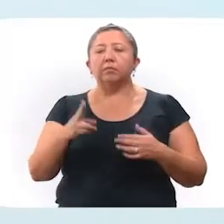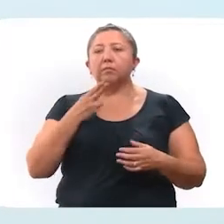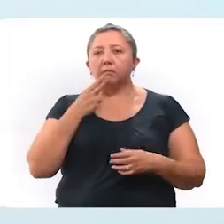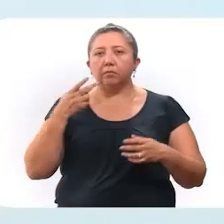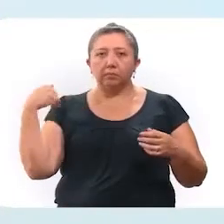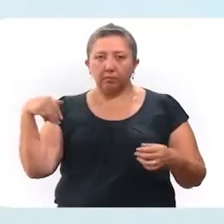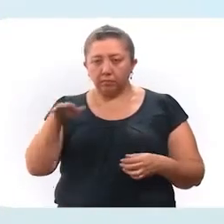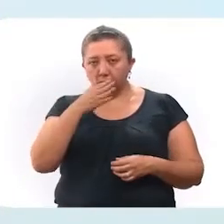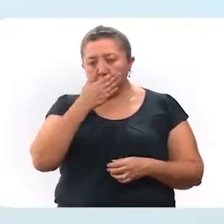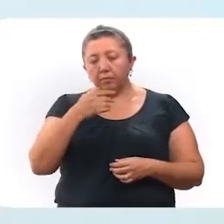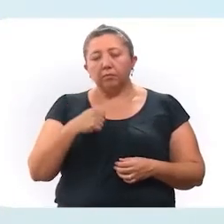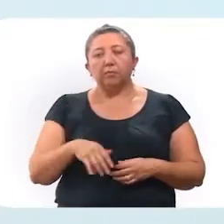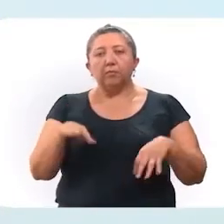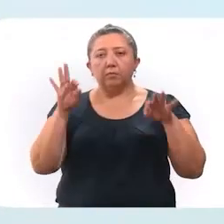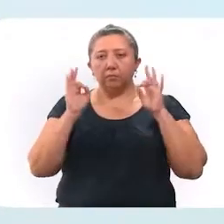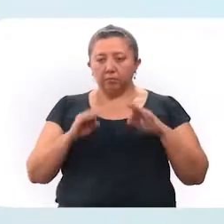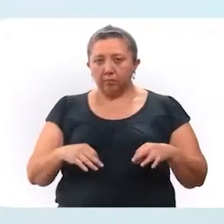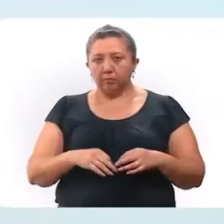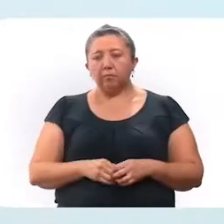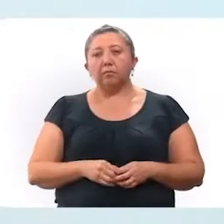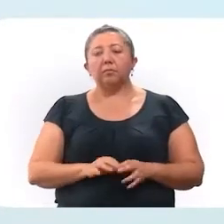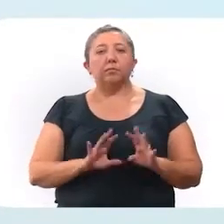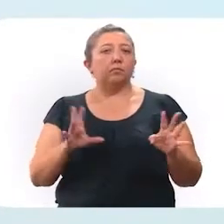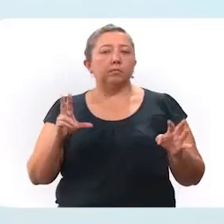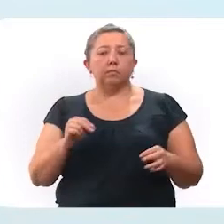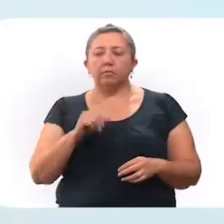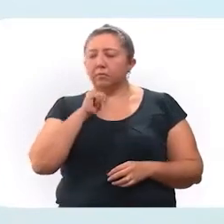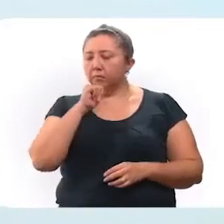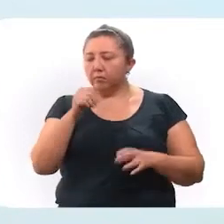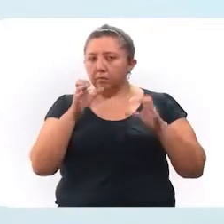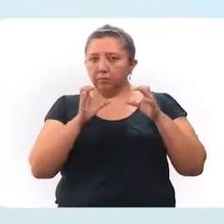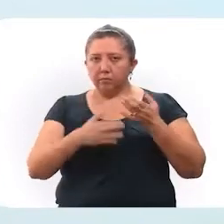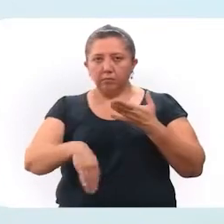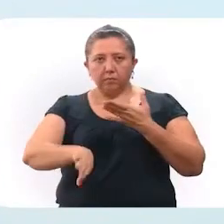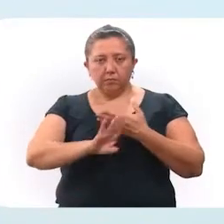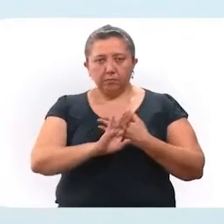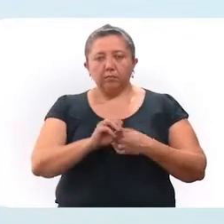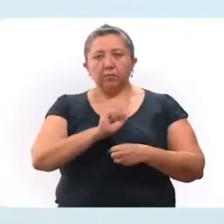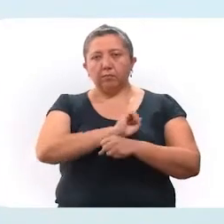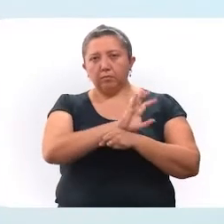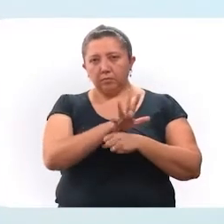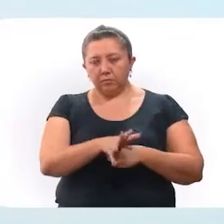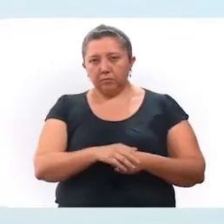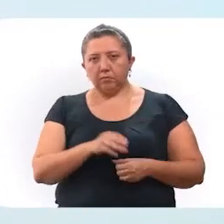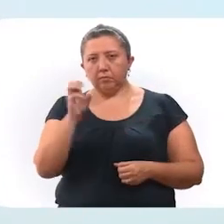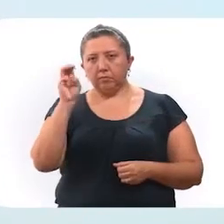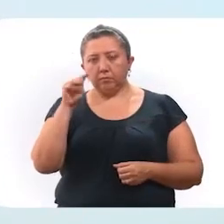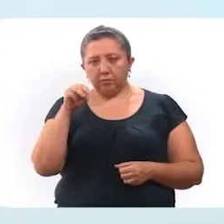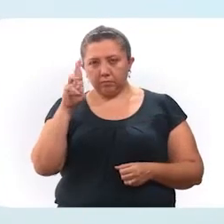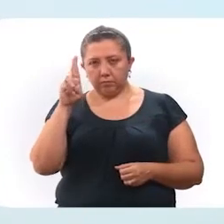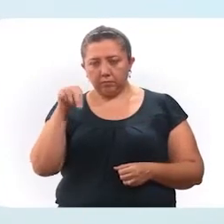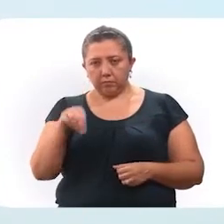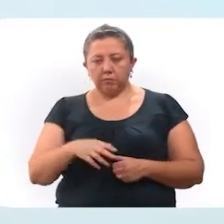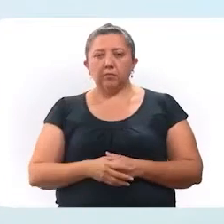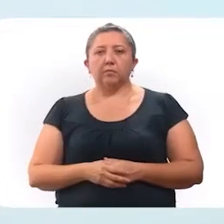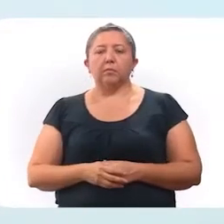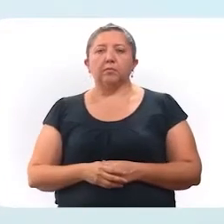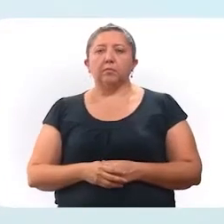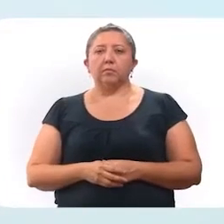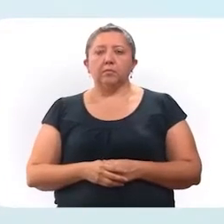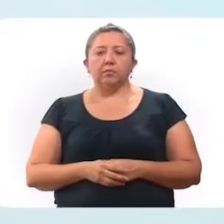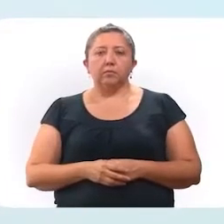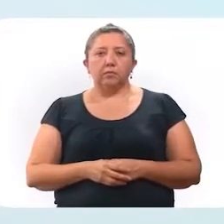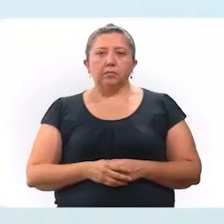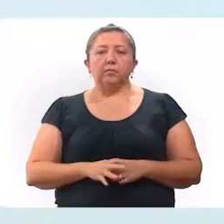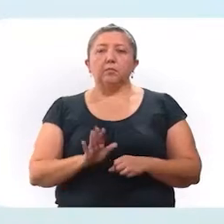uso de cubrebocas de tela o pañoletas, ya que está descrito que no brinda ninguna protección contra el COVID, incluida la variante